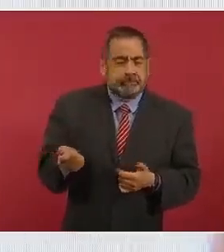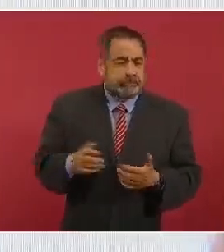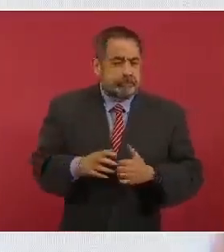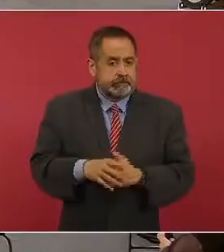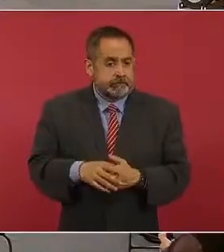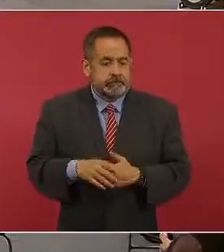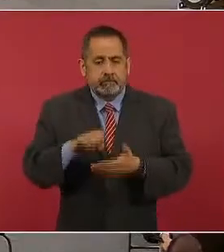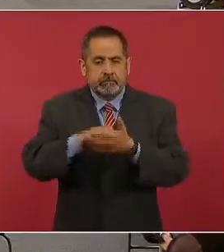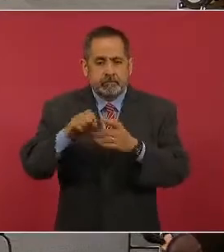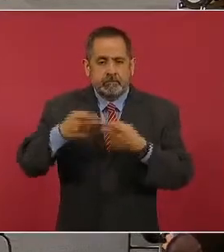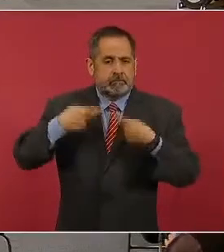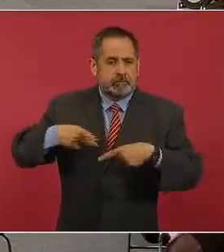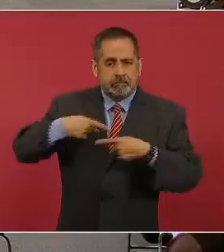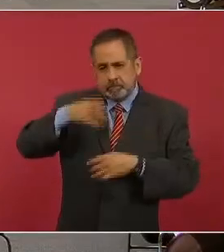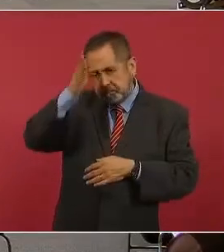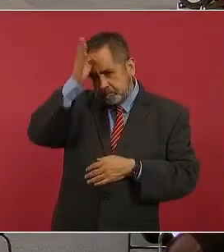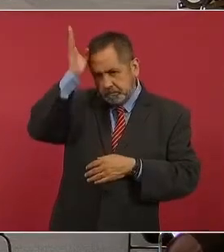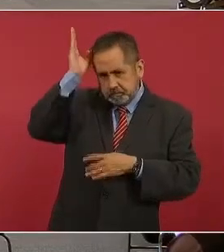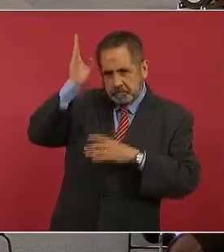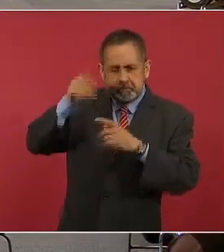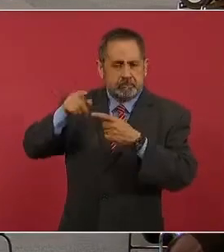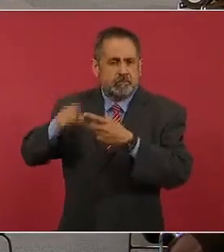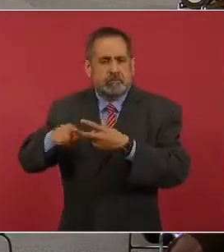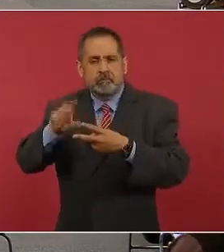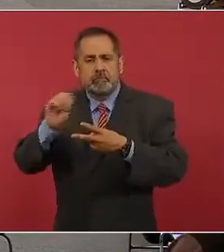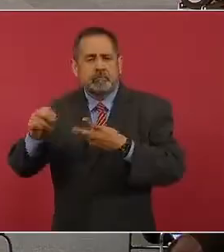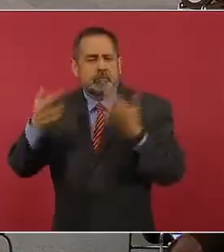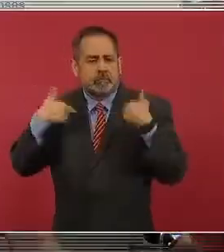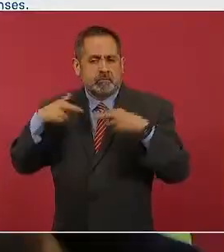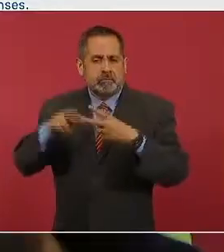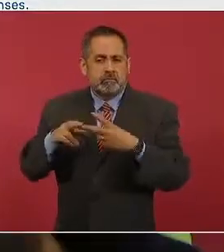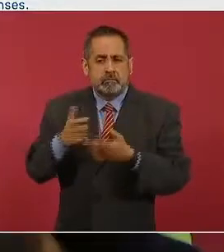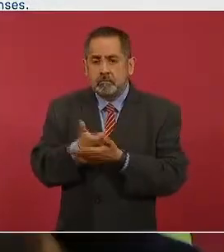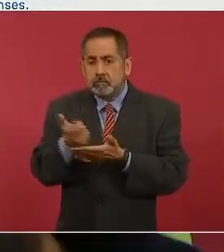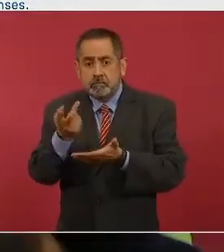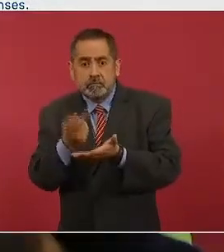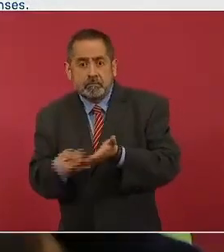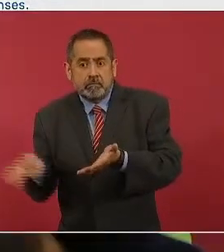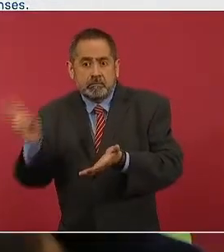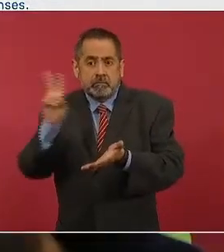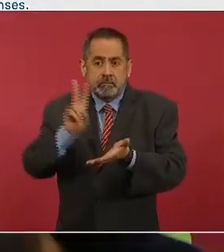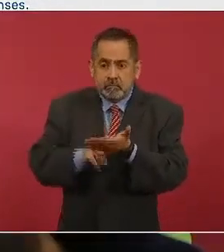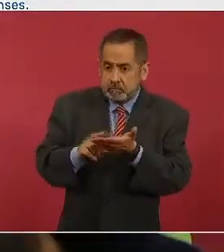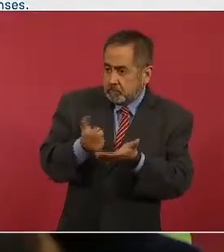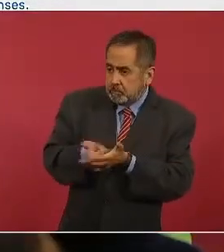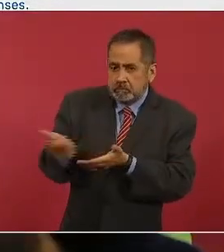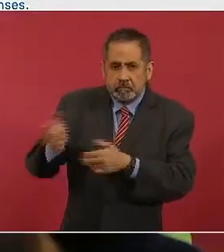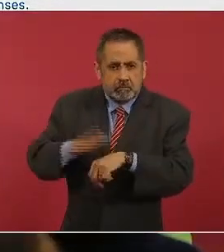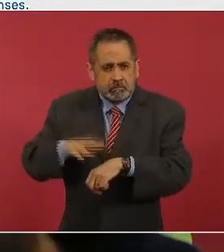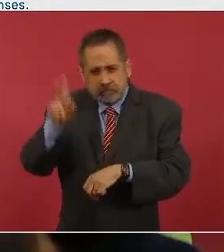Un bombero o un maestro paga el doble.